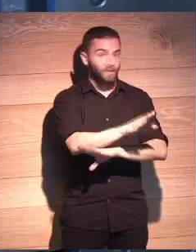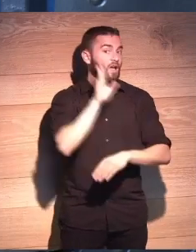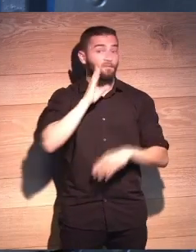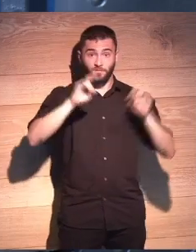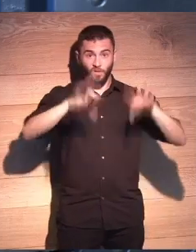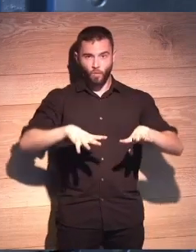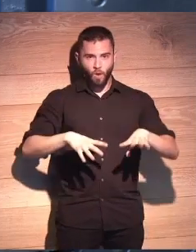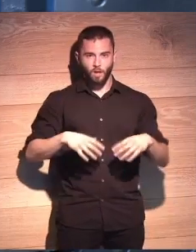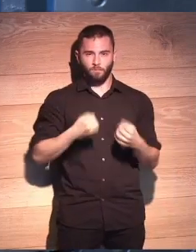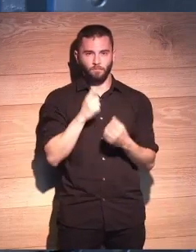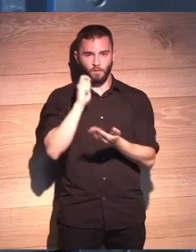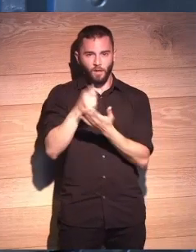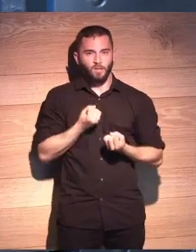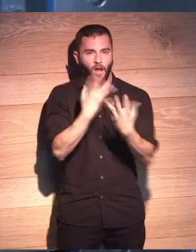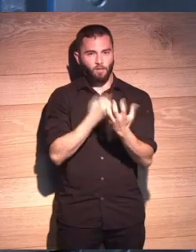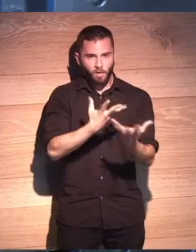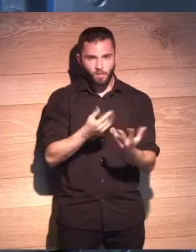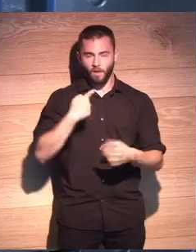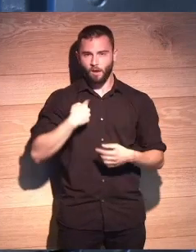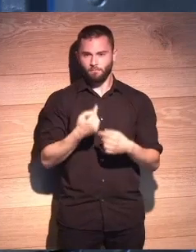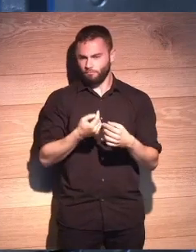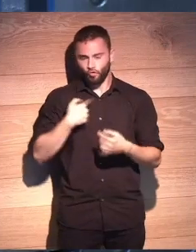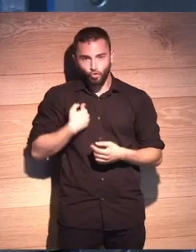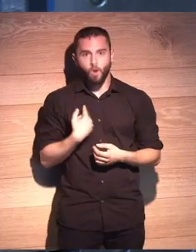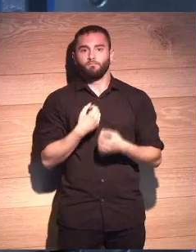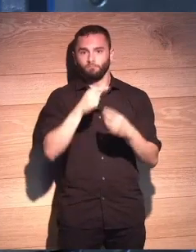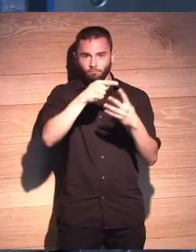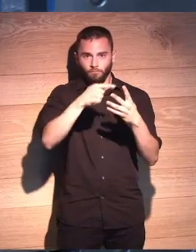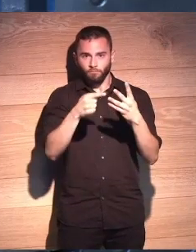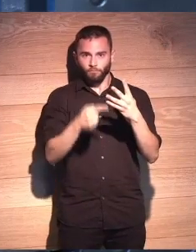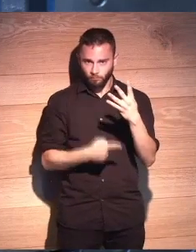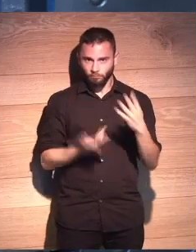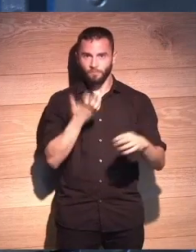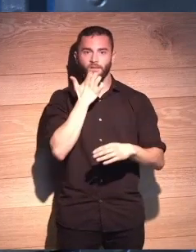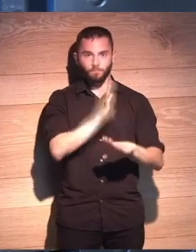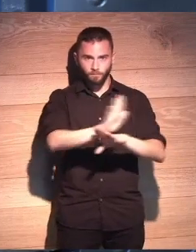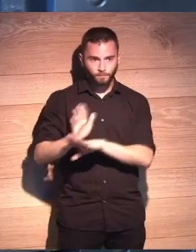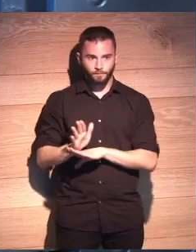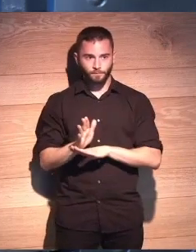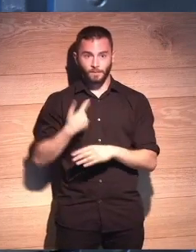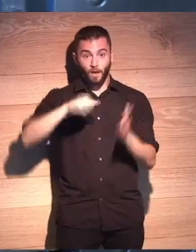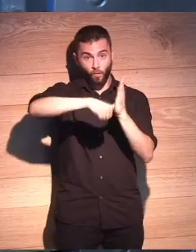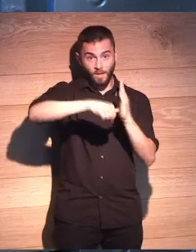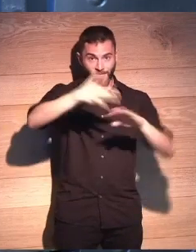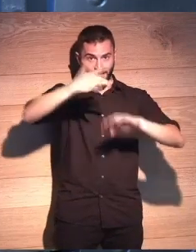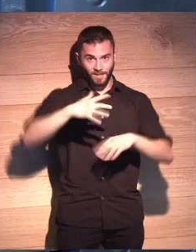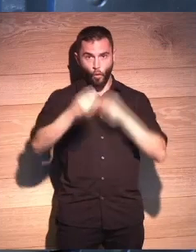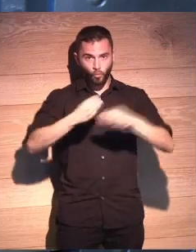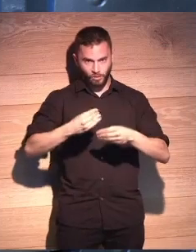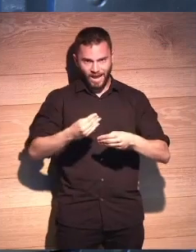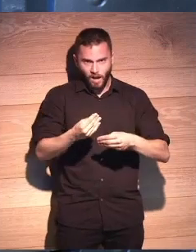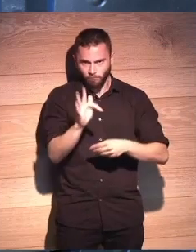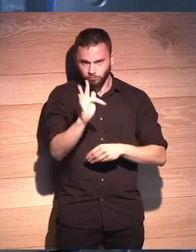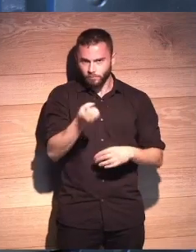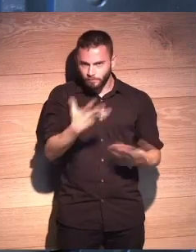voy enumerando, y por eso cuento que la huella digital, cuidado, hay que saber utilizarla y es muy buena. Hay un capítulo que lo he